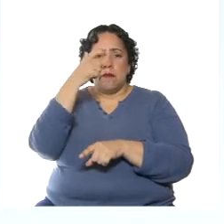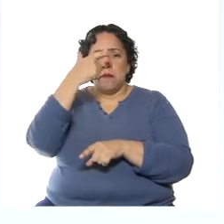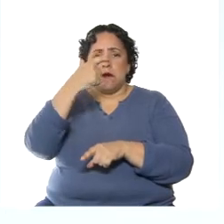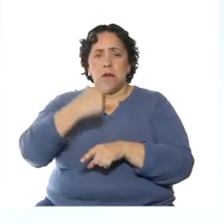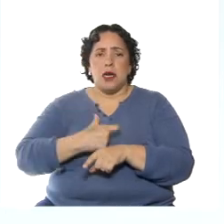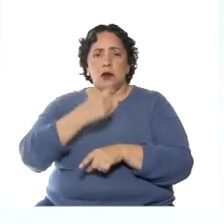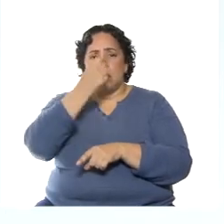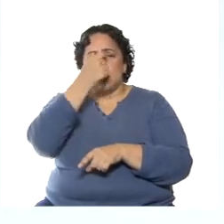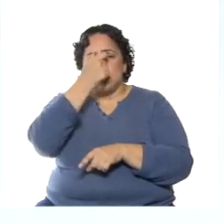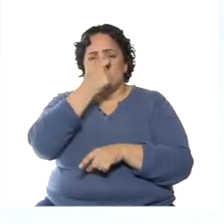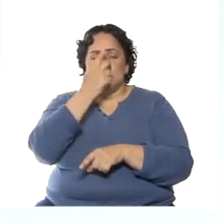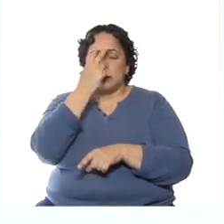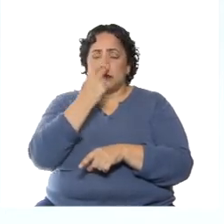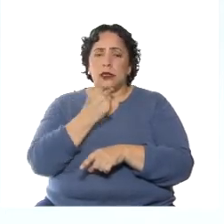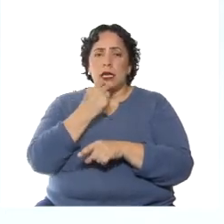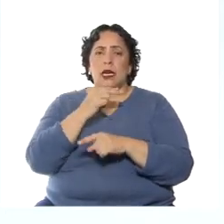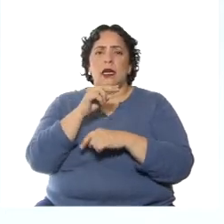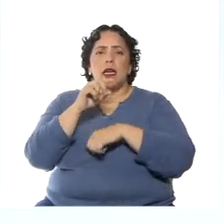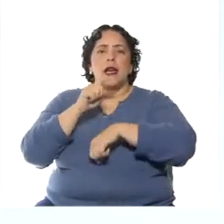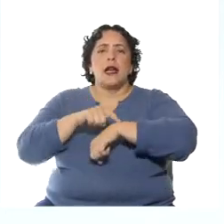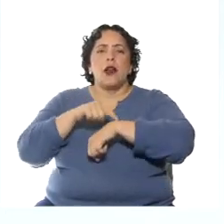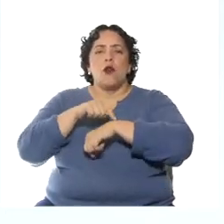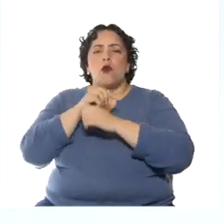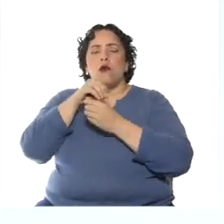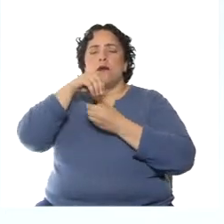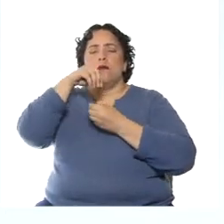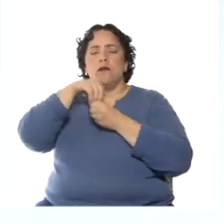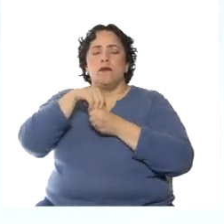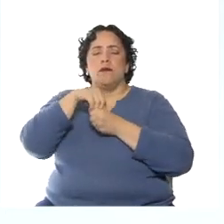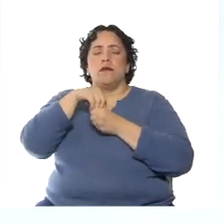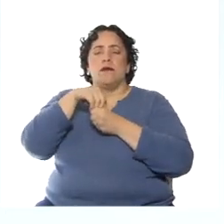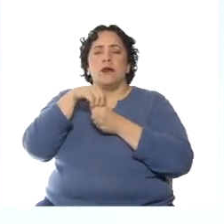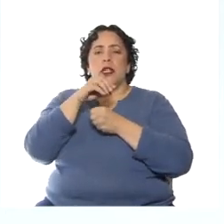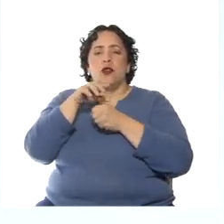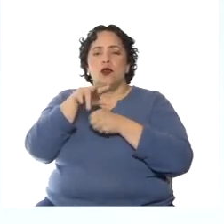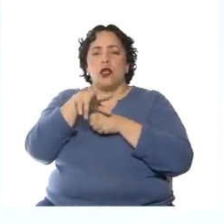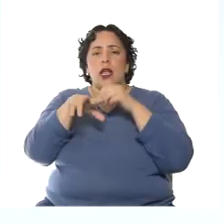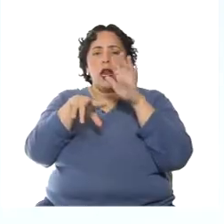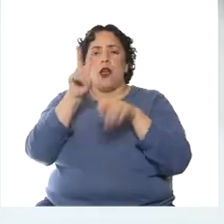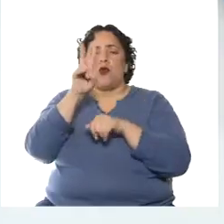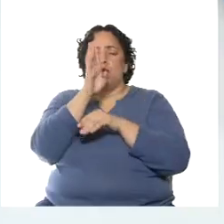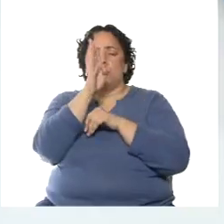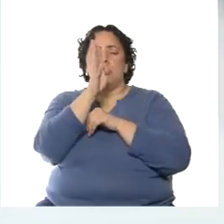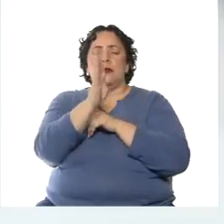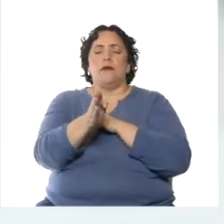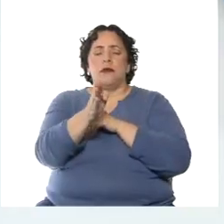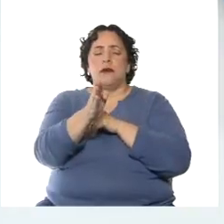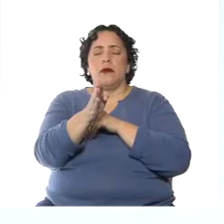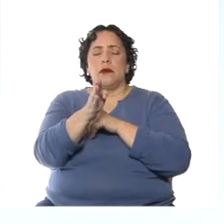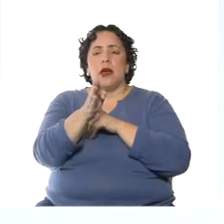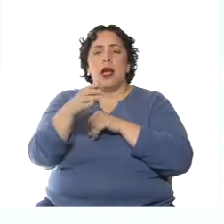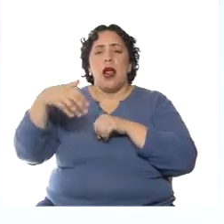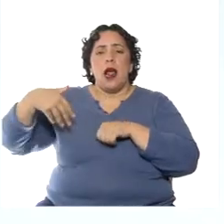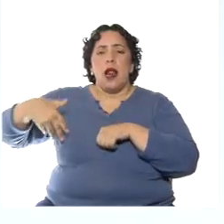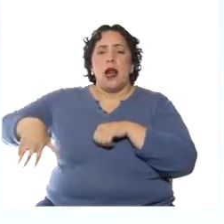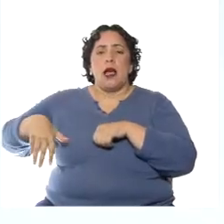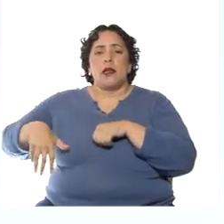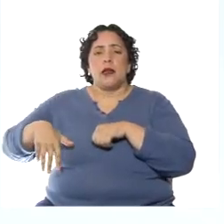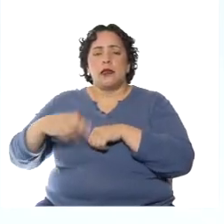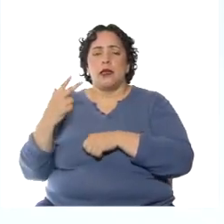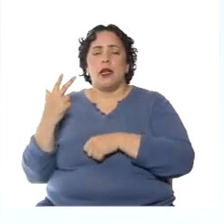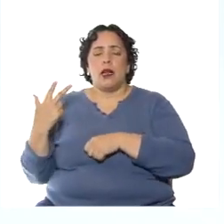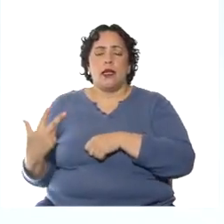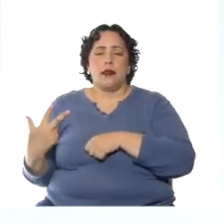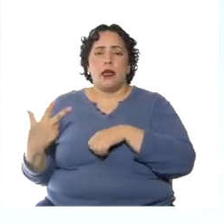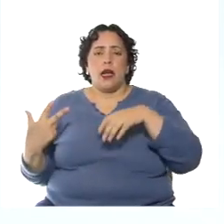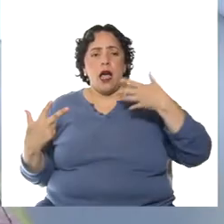el centro de un reloj. Y al frente de esa persona, entonces, está las 12. ¿verdad? A la derecha tenemos entonces las 3.